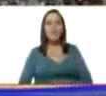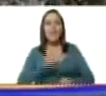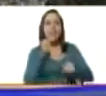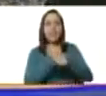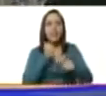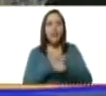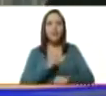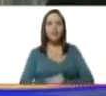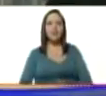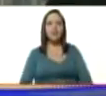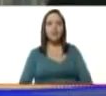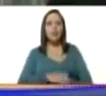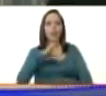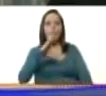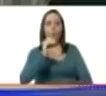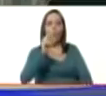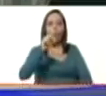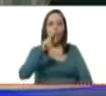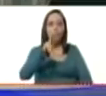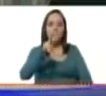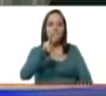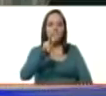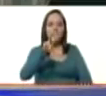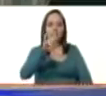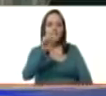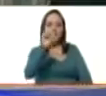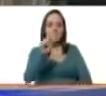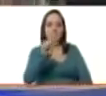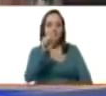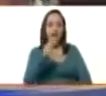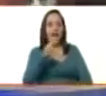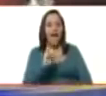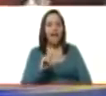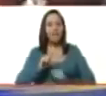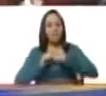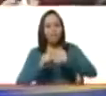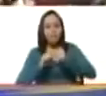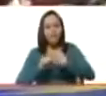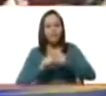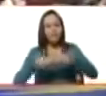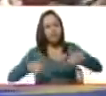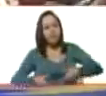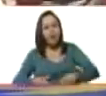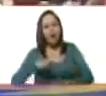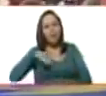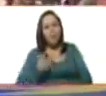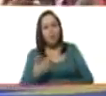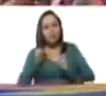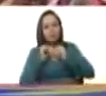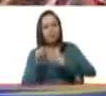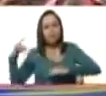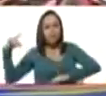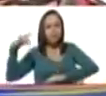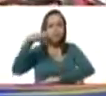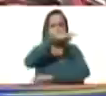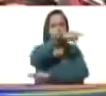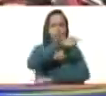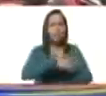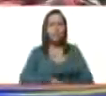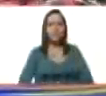trabajadores y trabajadoras de Conviasa que están en pie de lucha peleando para seguir volando.